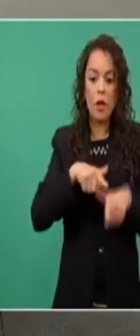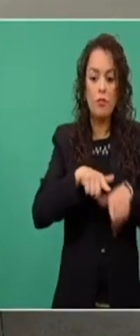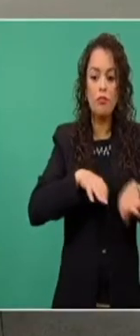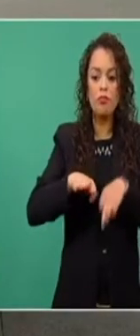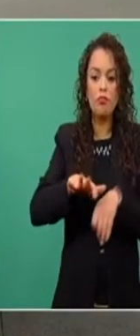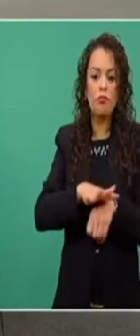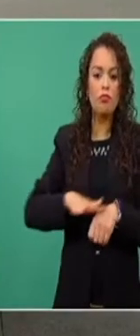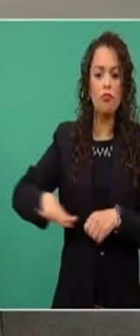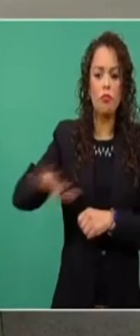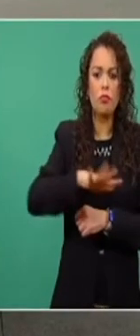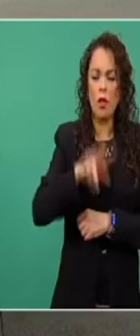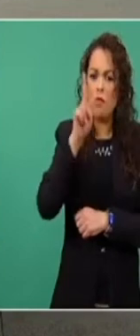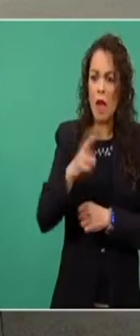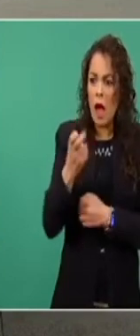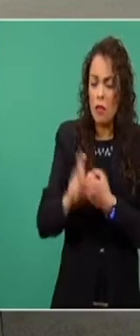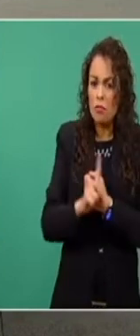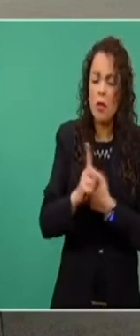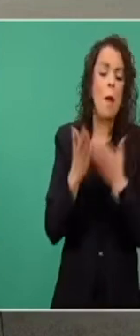problema.